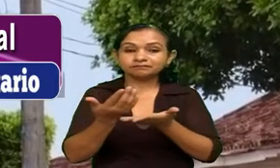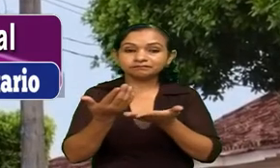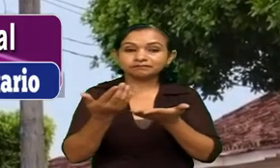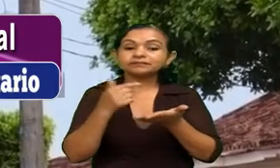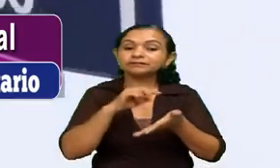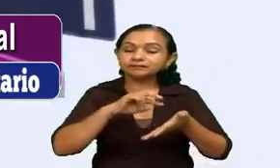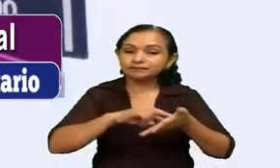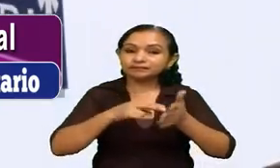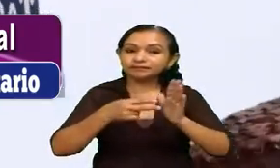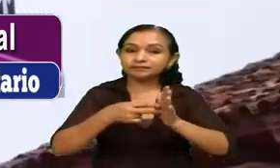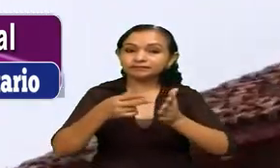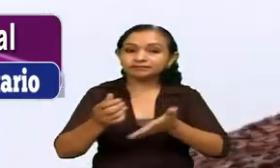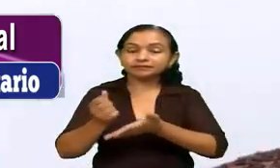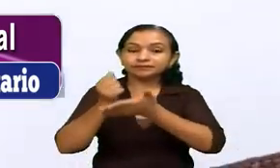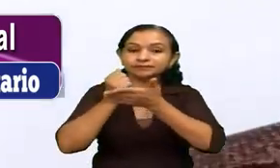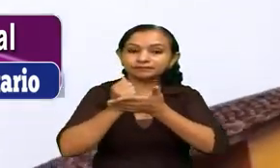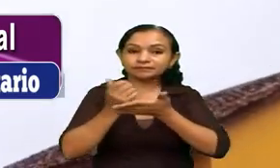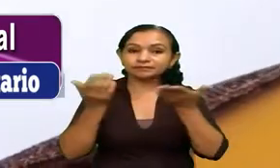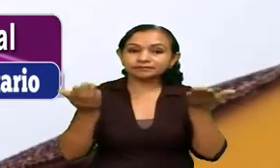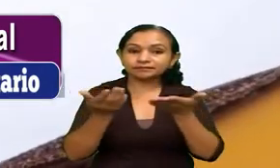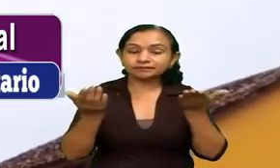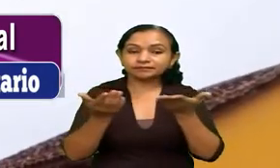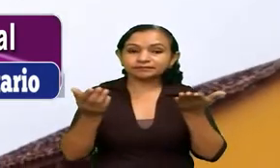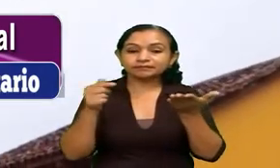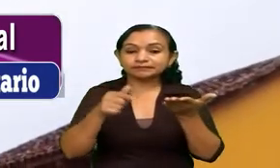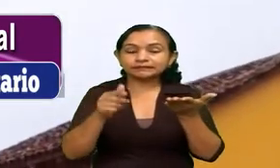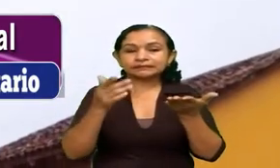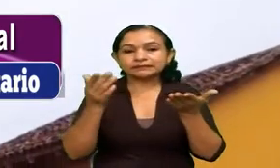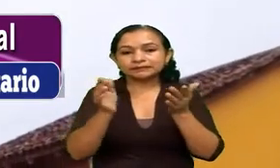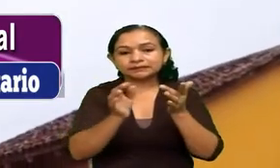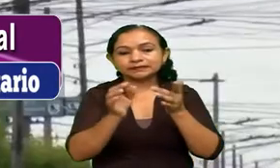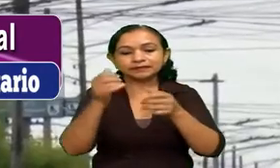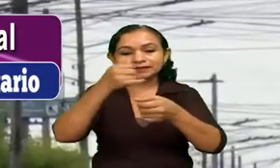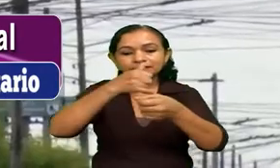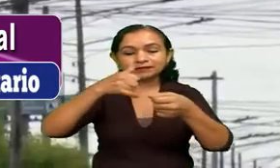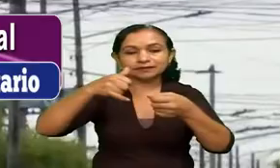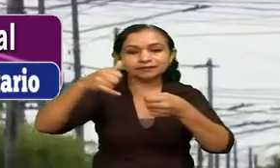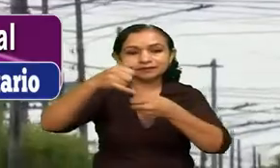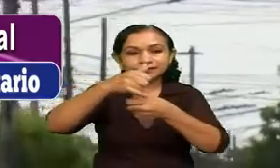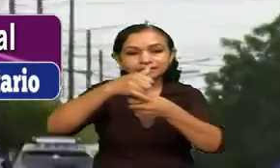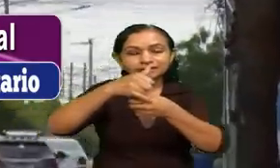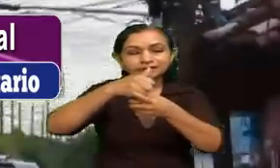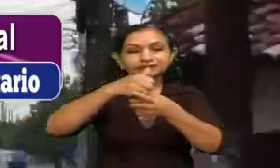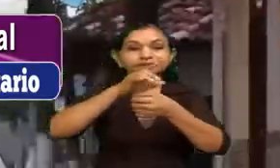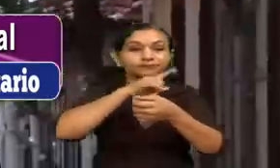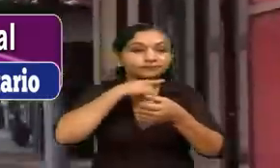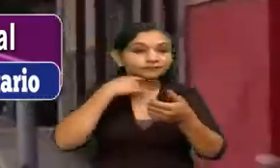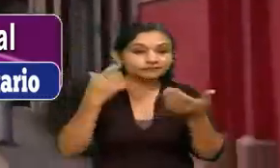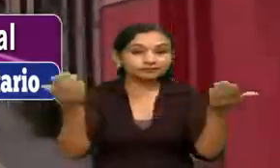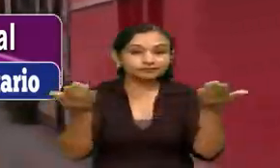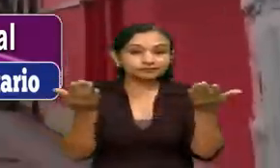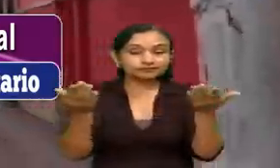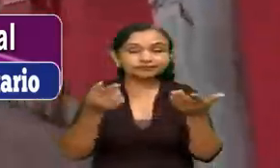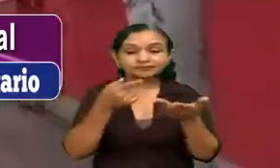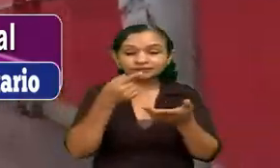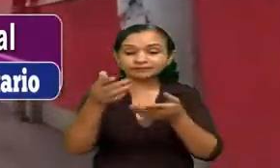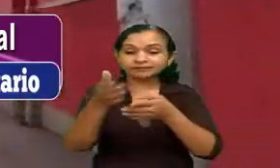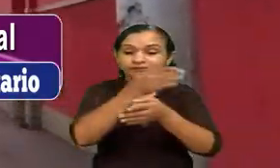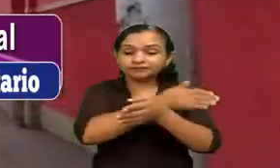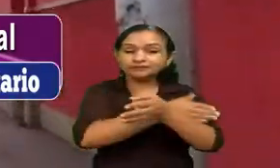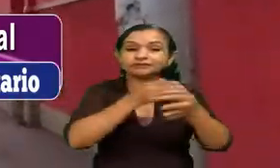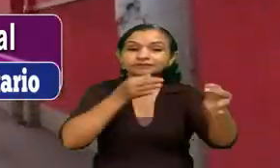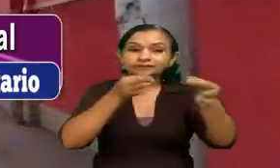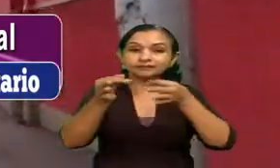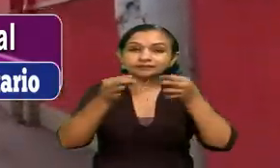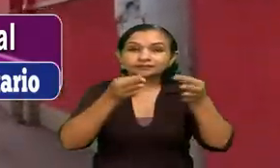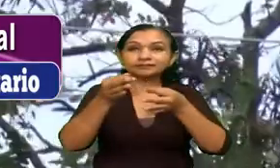eso también pues le da ese toque a Corn Island. Y lógicamente, como te decía al inicio,